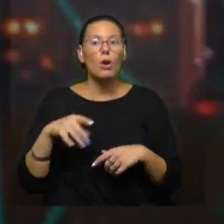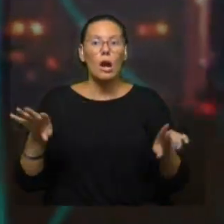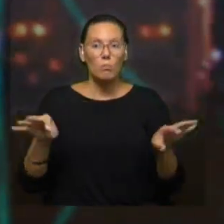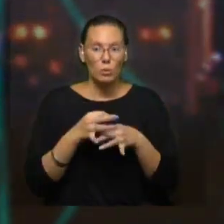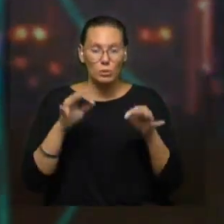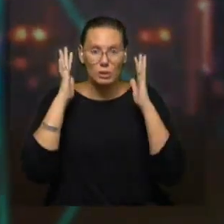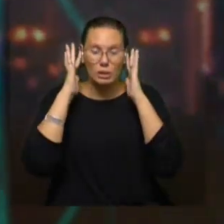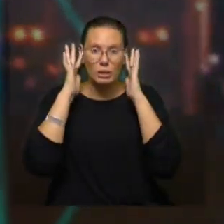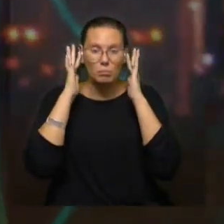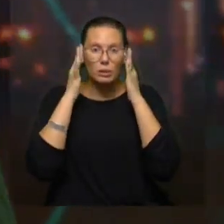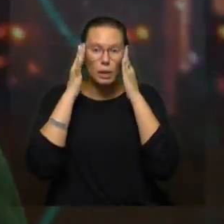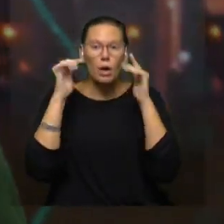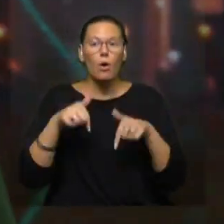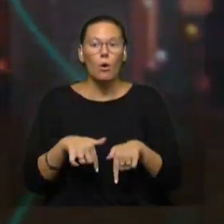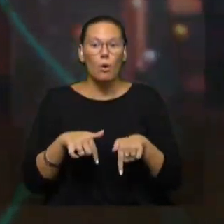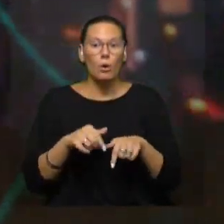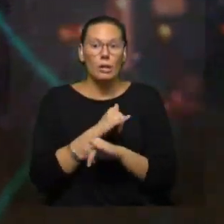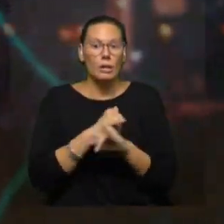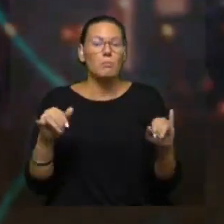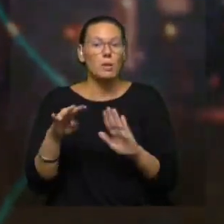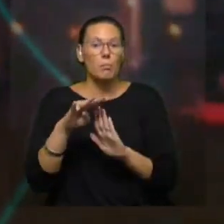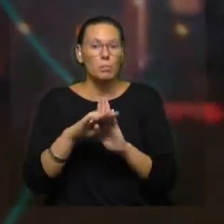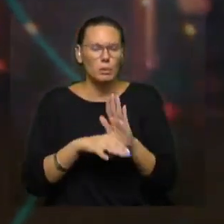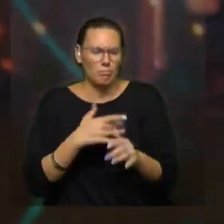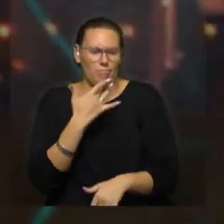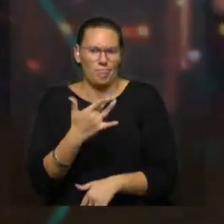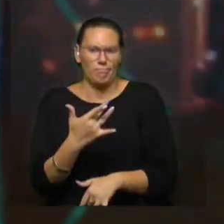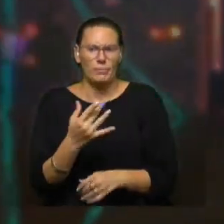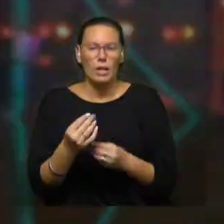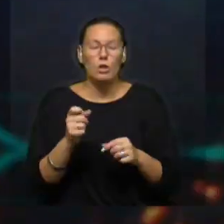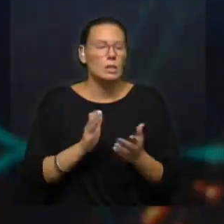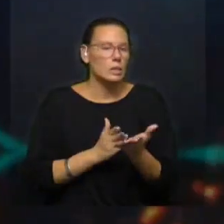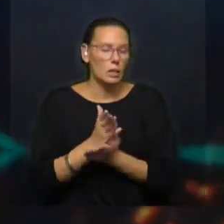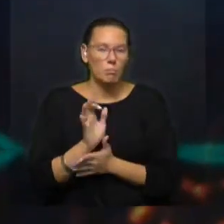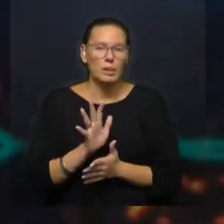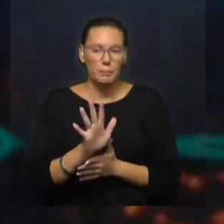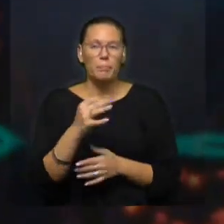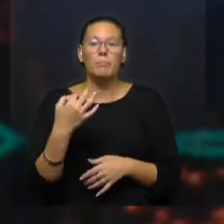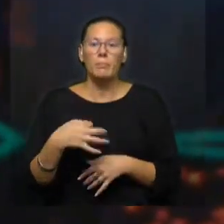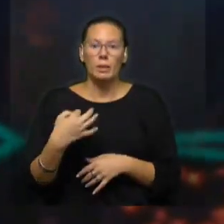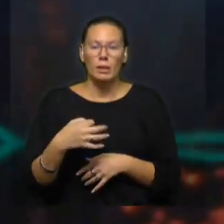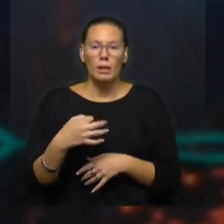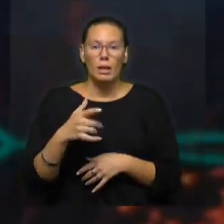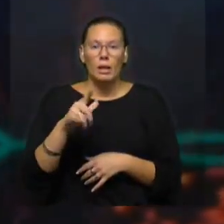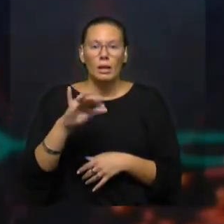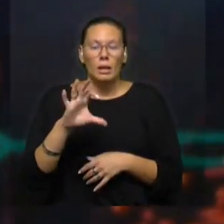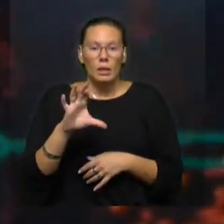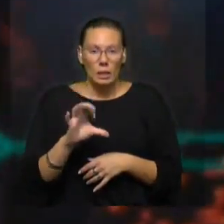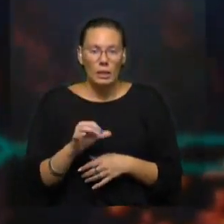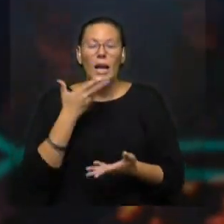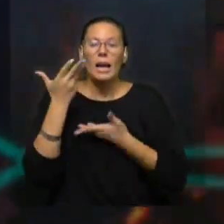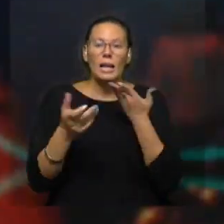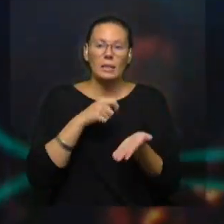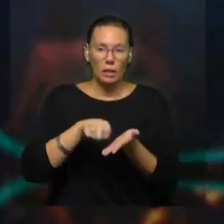musical, para anunciar que hoy tenemos un cierre de programa espectacular. ¿Cómo nos caracteriza? Totalmente. Liz va a estar una